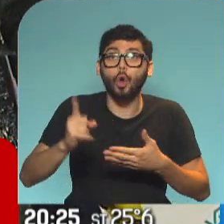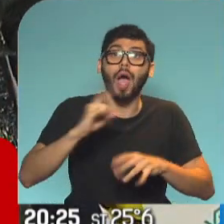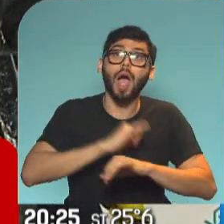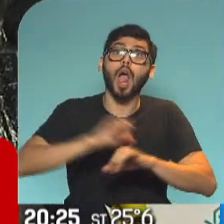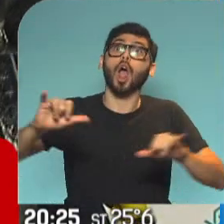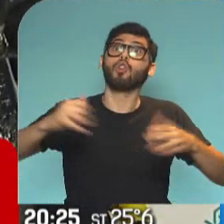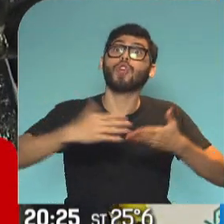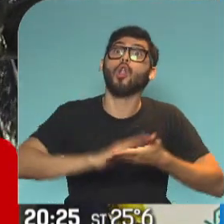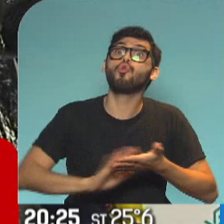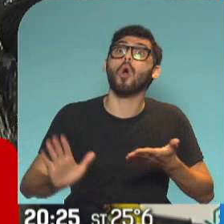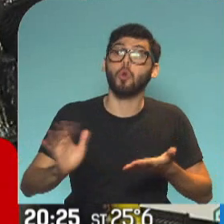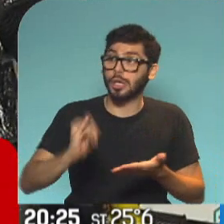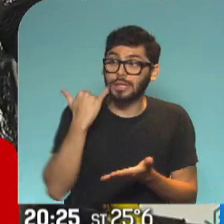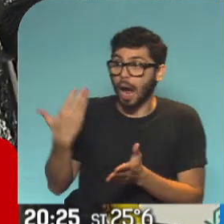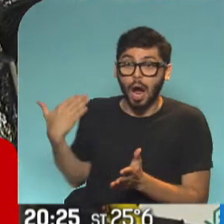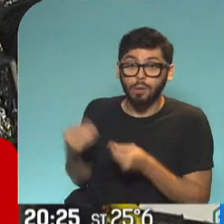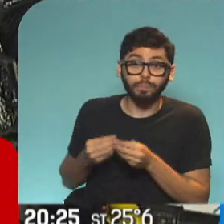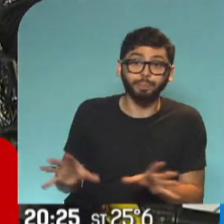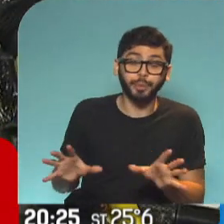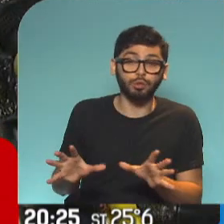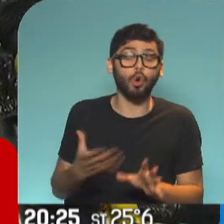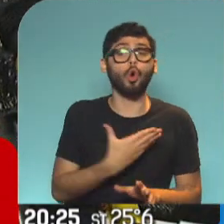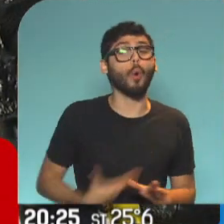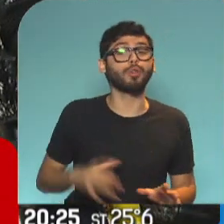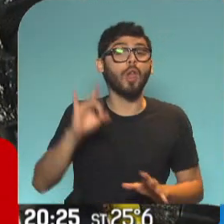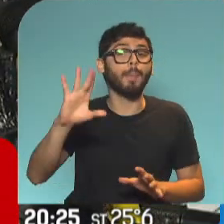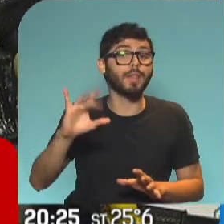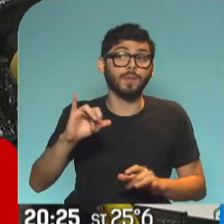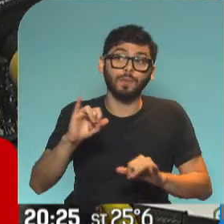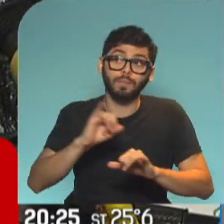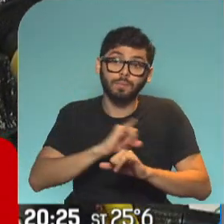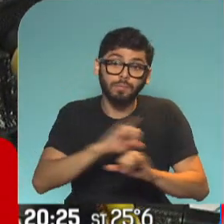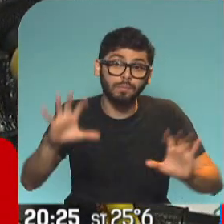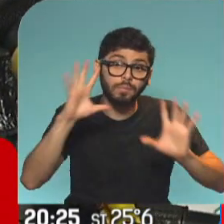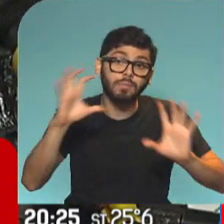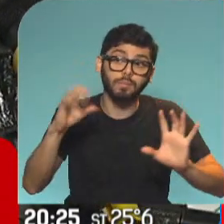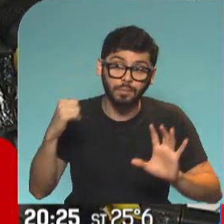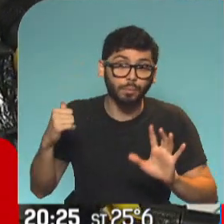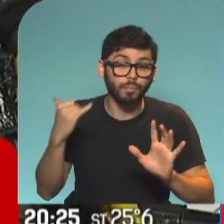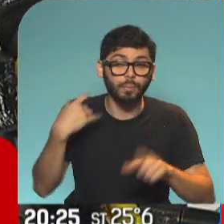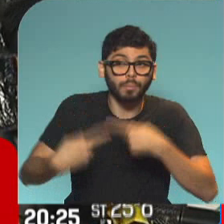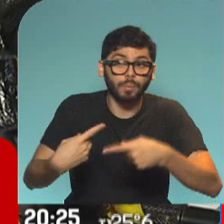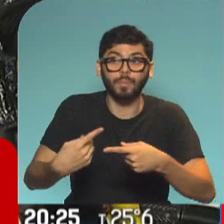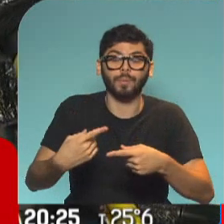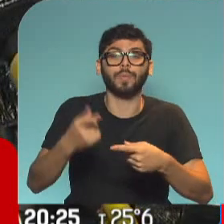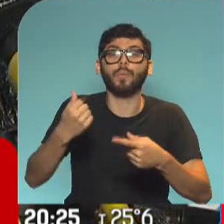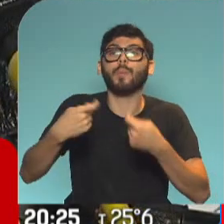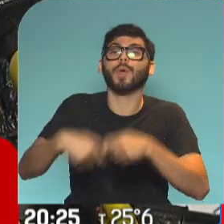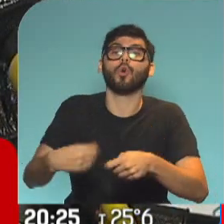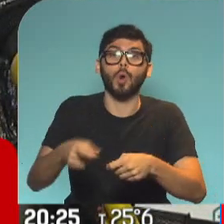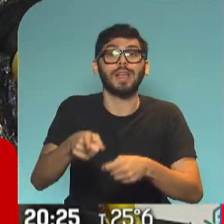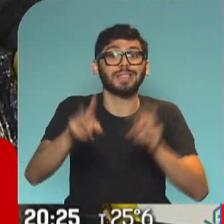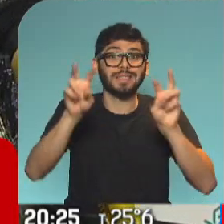anunciarlo puntualmente porque ya está siendo ejecutado. Lo que hizo el gobernador es repasar y anunciar cómo iba a seguir la inversión en materia de seguridad. Es algo que nos